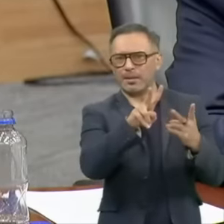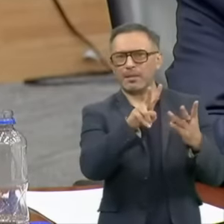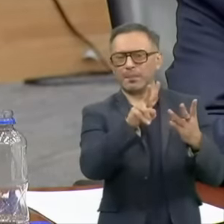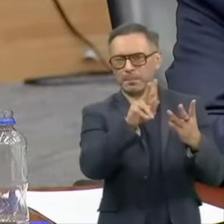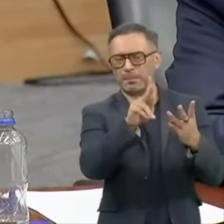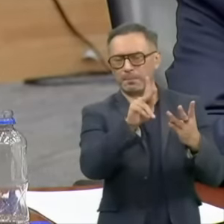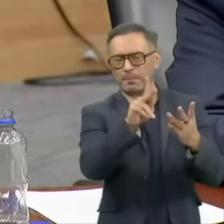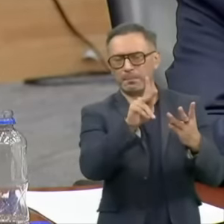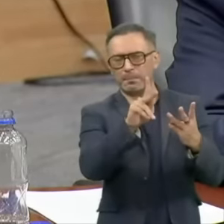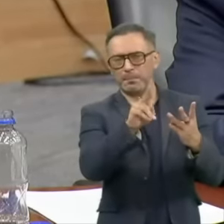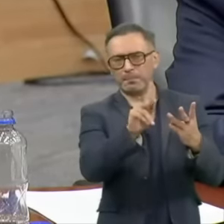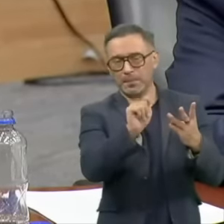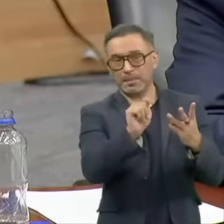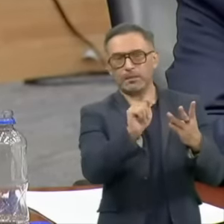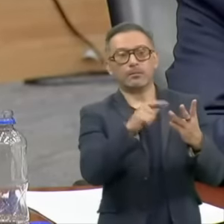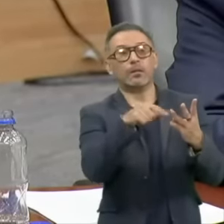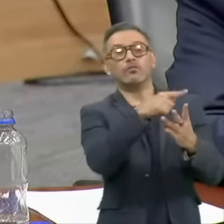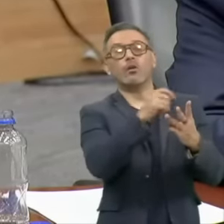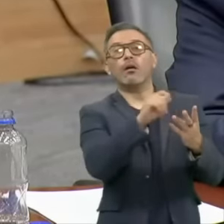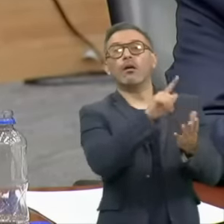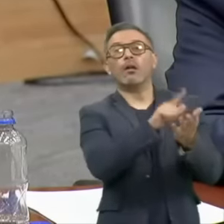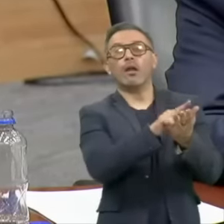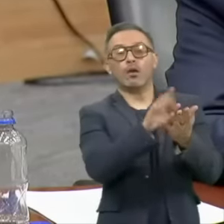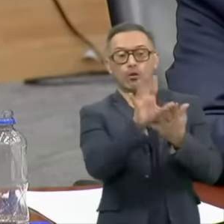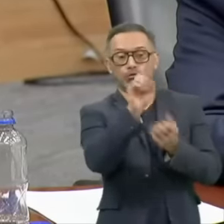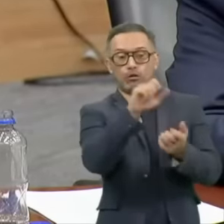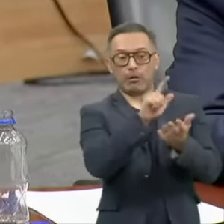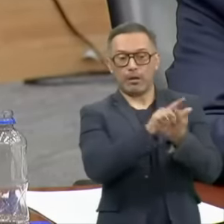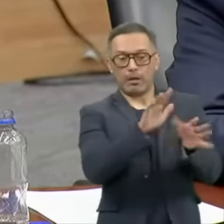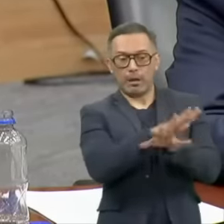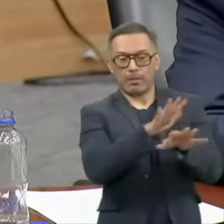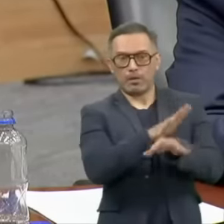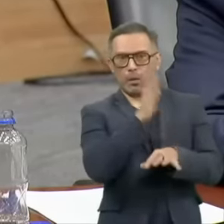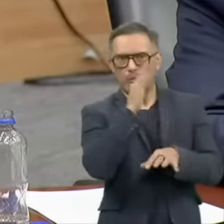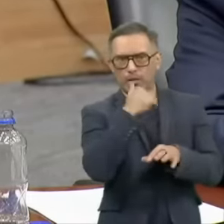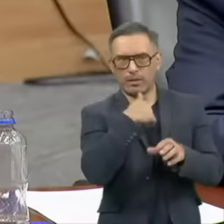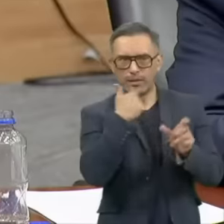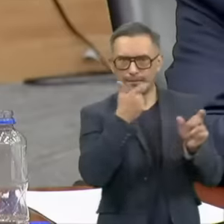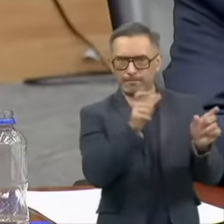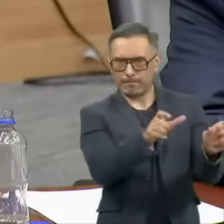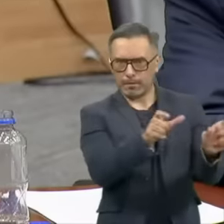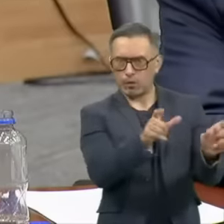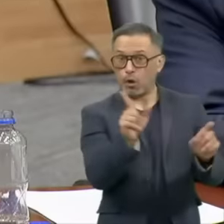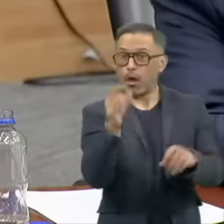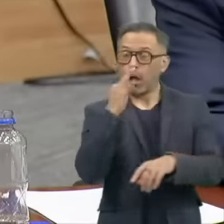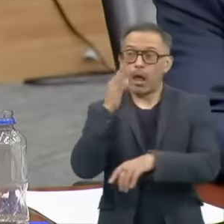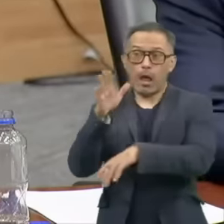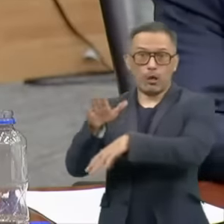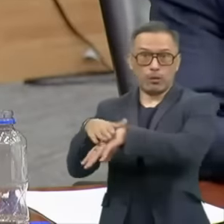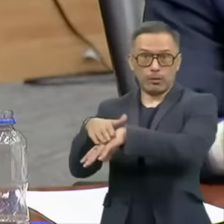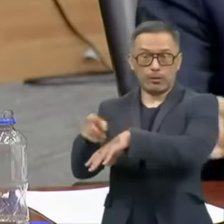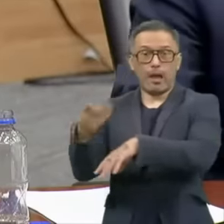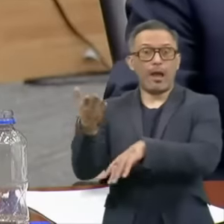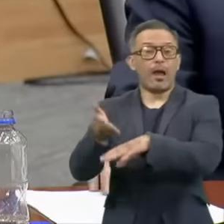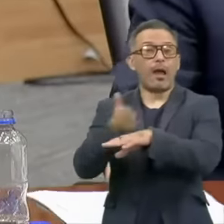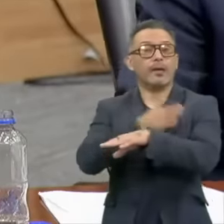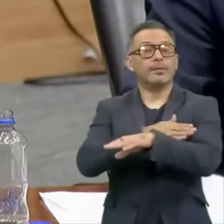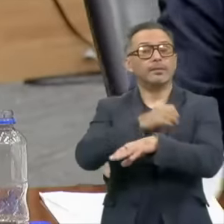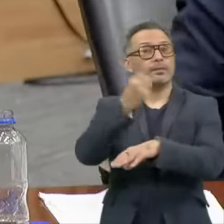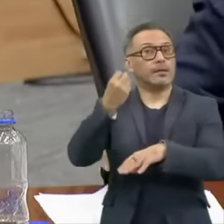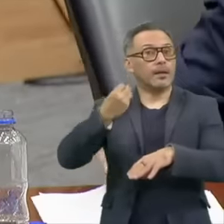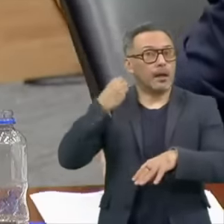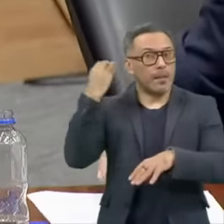hacer reformas constitucionales. Y yo les quiero dar una noticia. Lo que nosotros hicimos en campaña fue justo